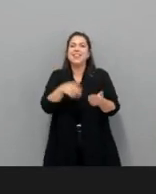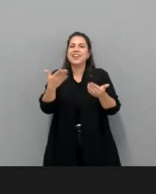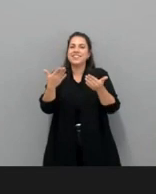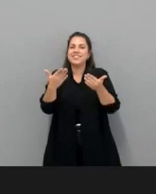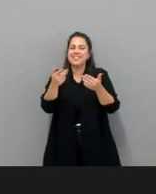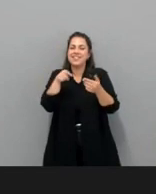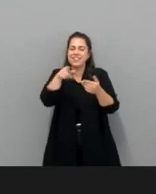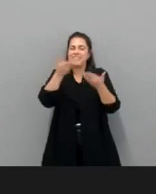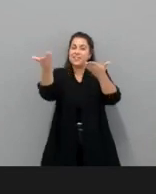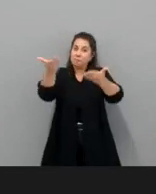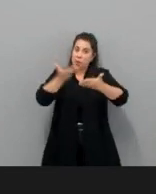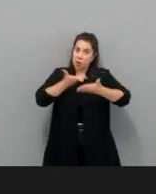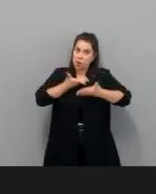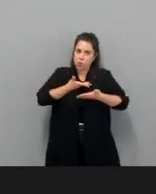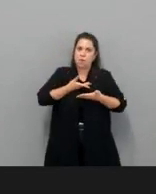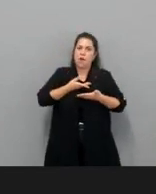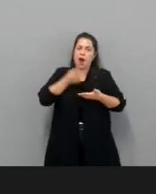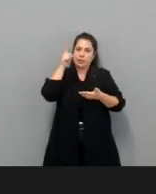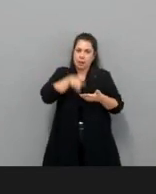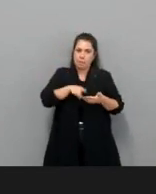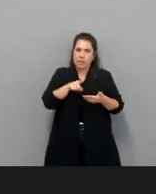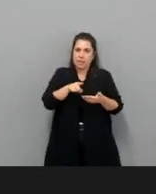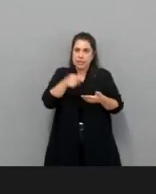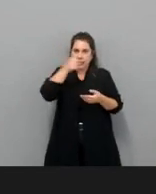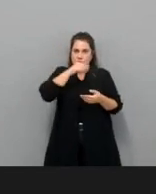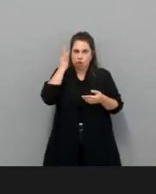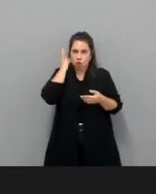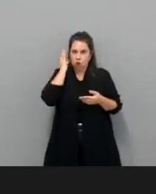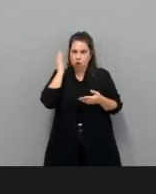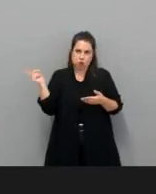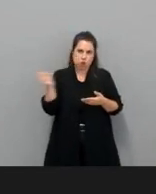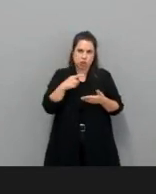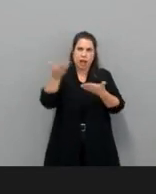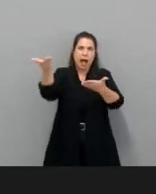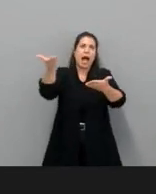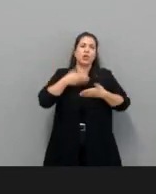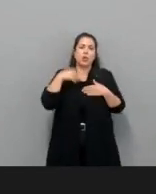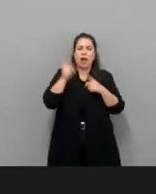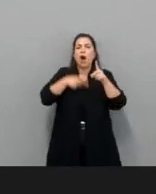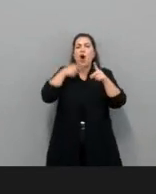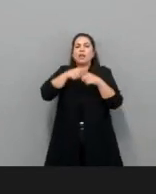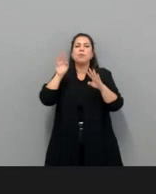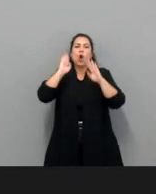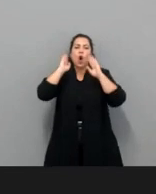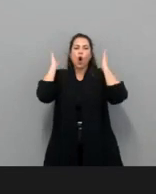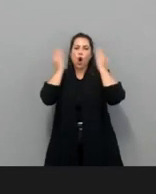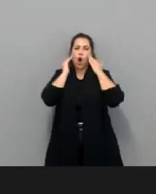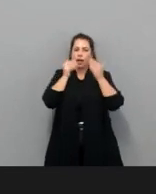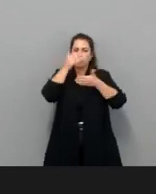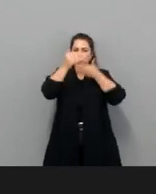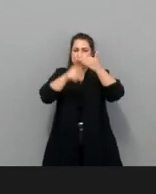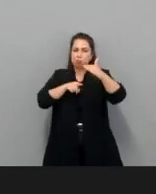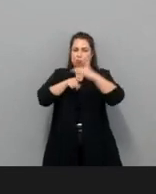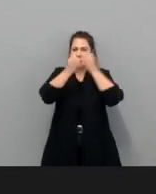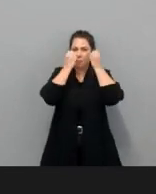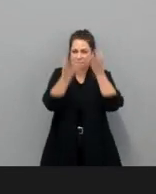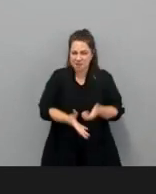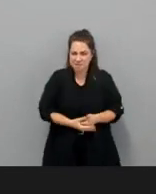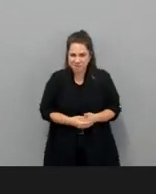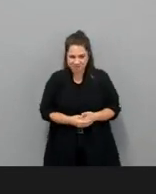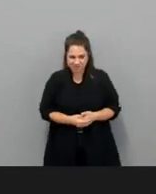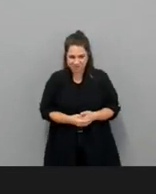nos ayudarán a todos y a todas en el buen desarrollo de este congreso. Bueno,